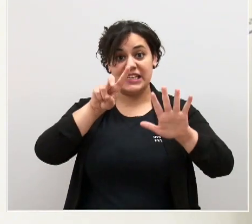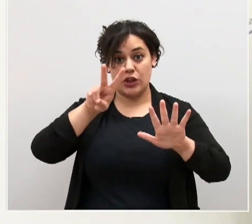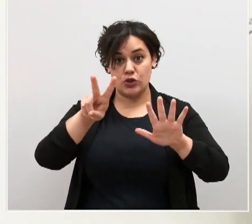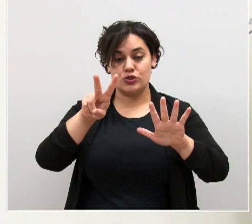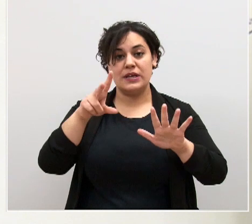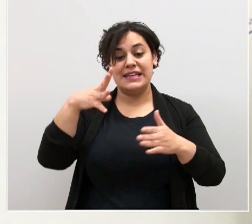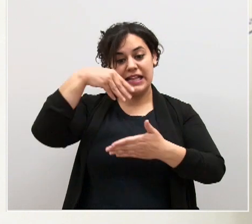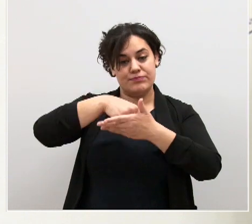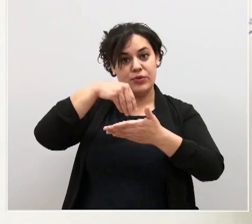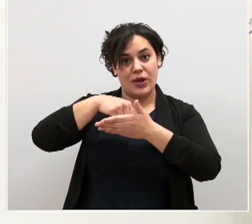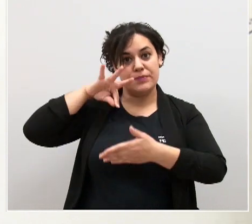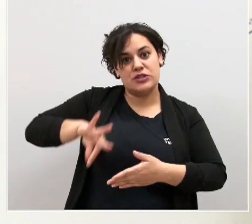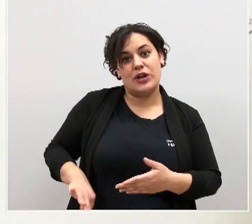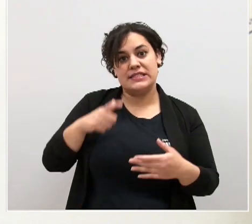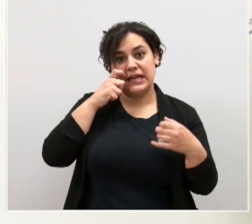personal sanitario. El